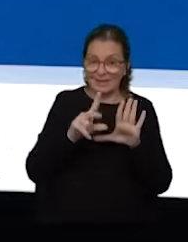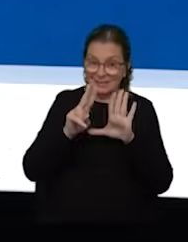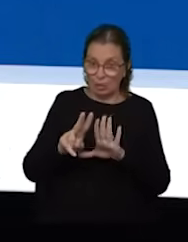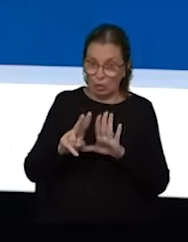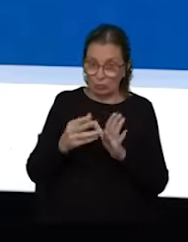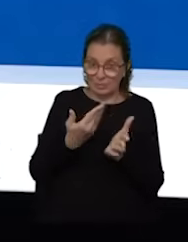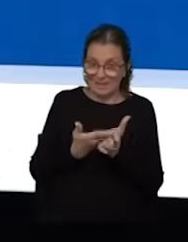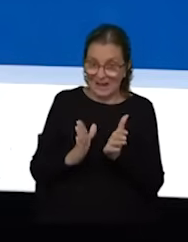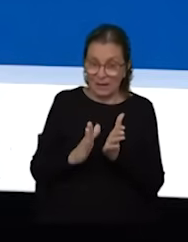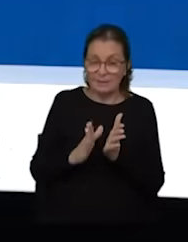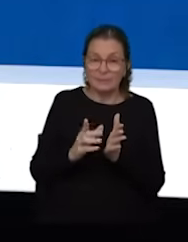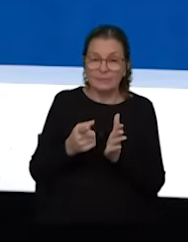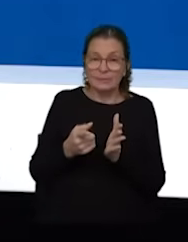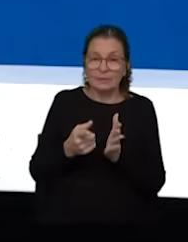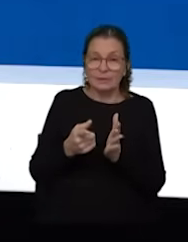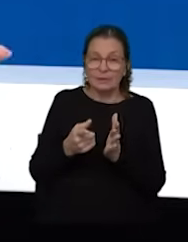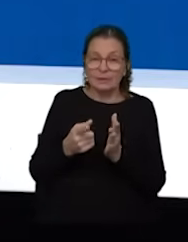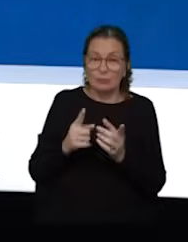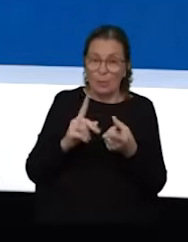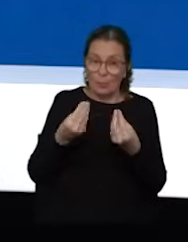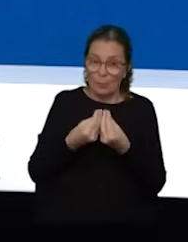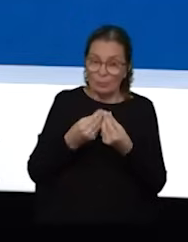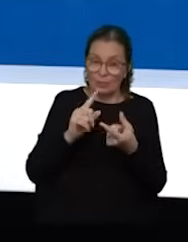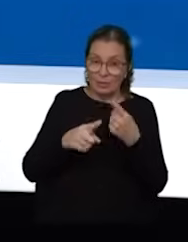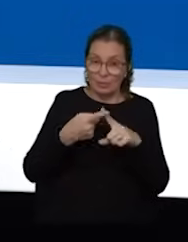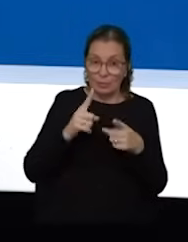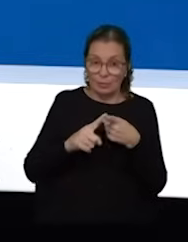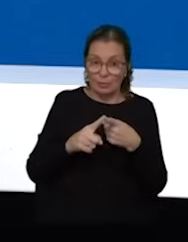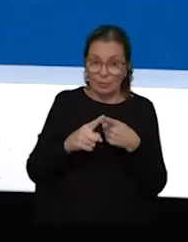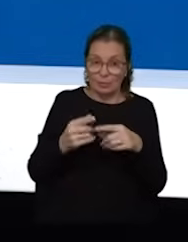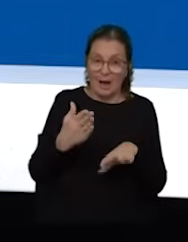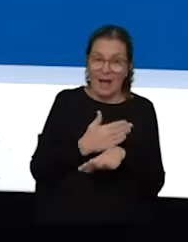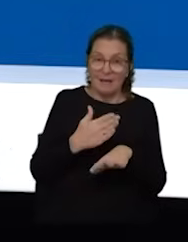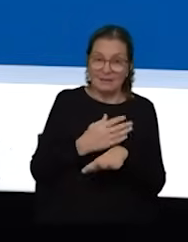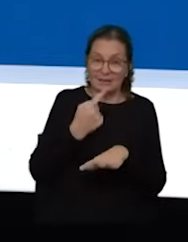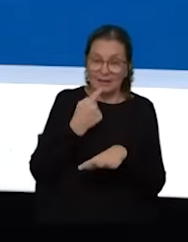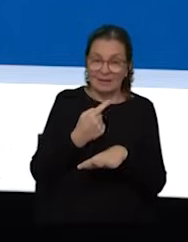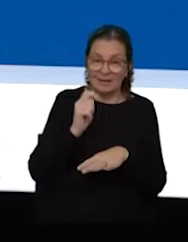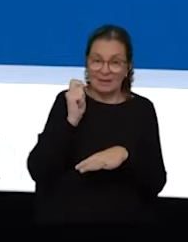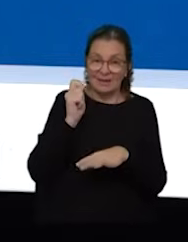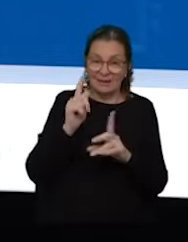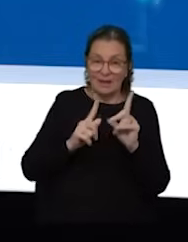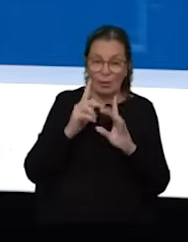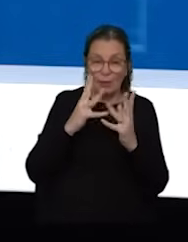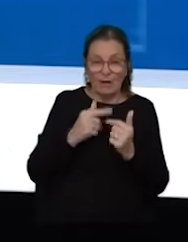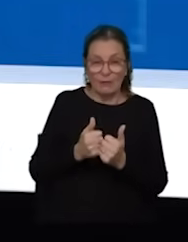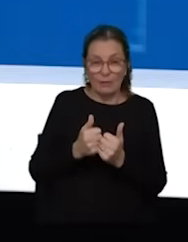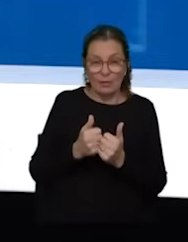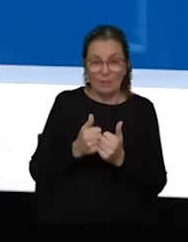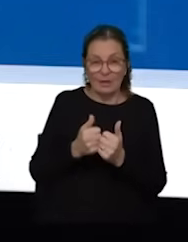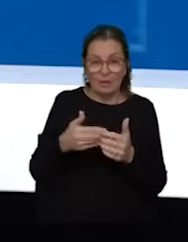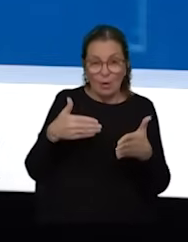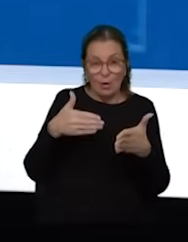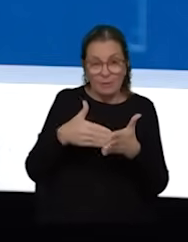artículo 72 que es esto muy discutido no sobre la censura previa y y y quién de alguna forma este